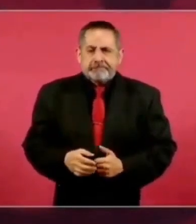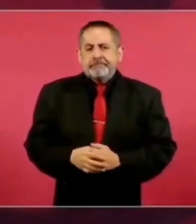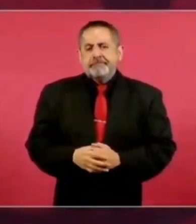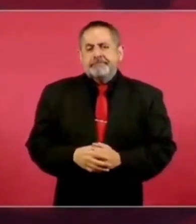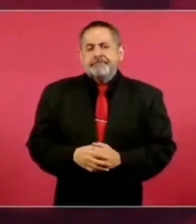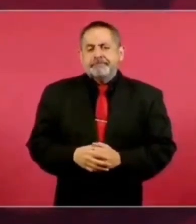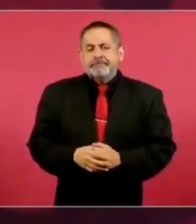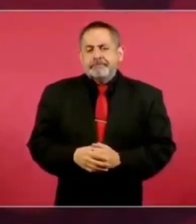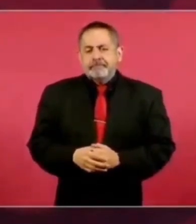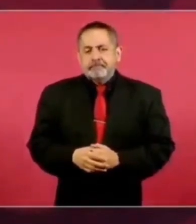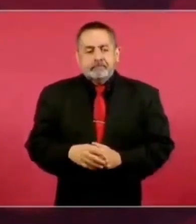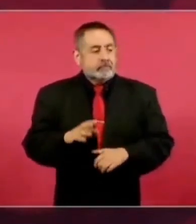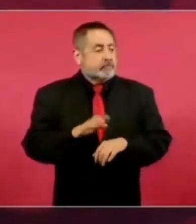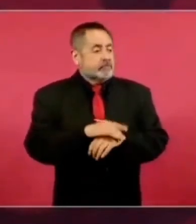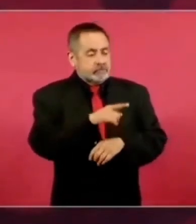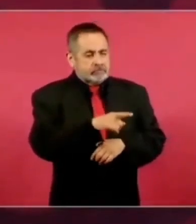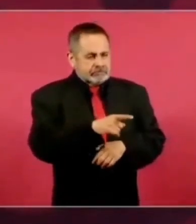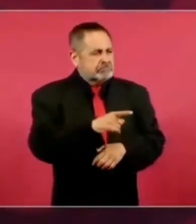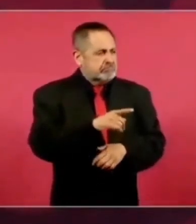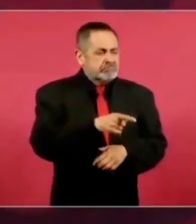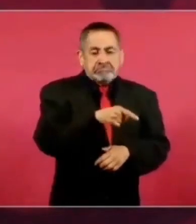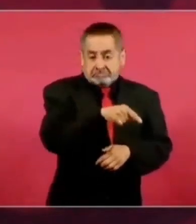Porque se alquila